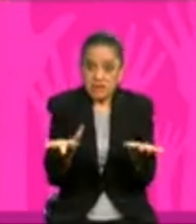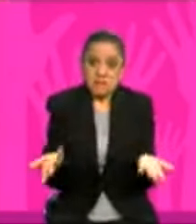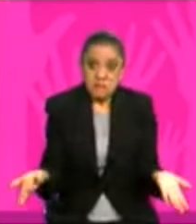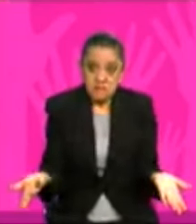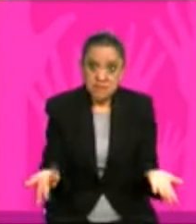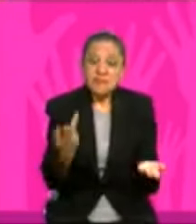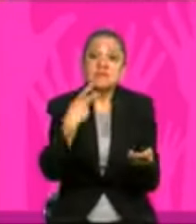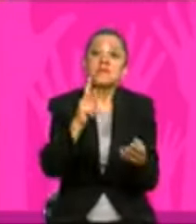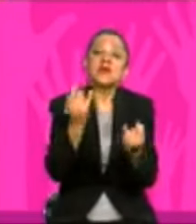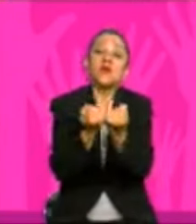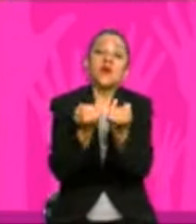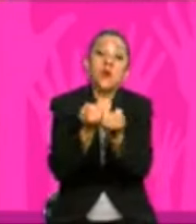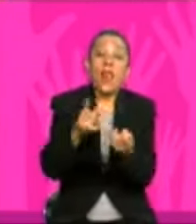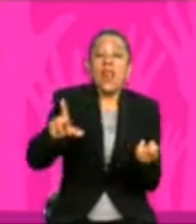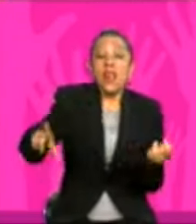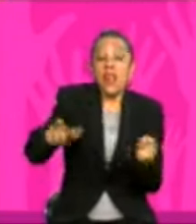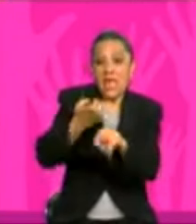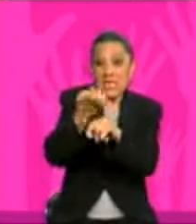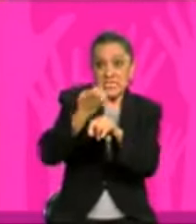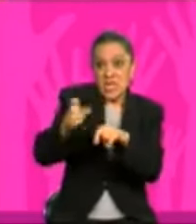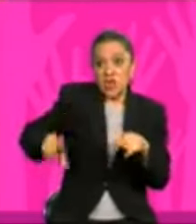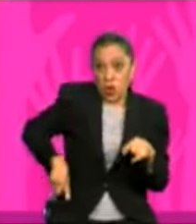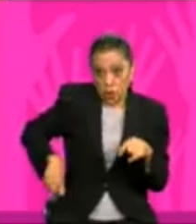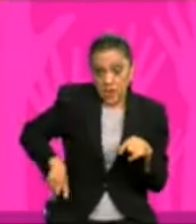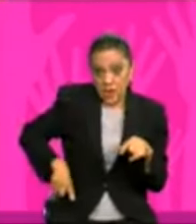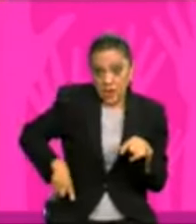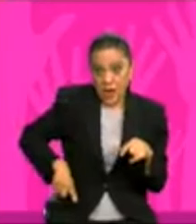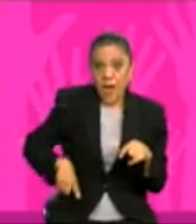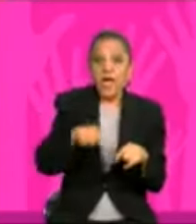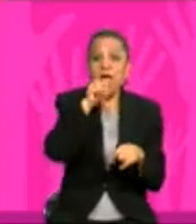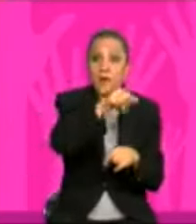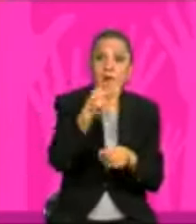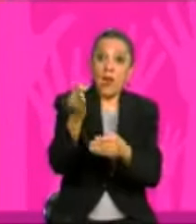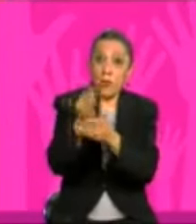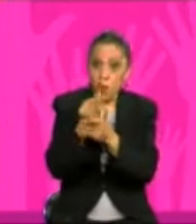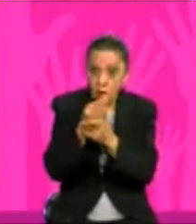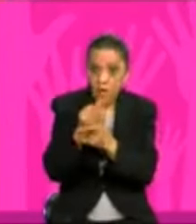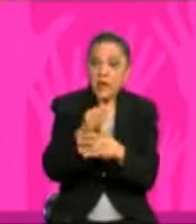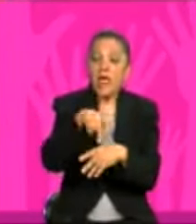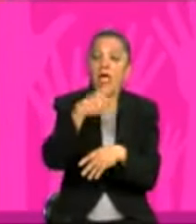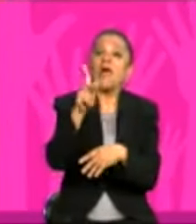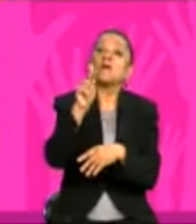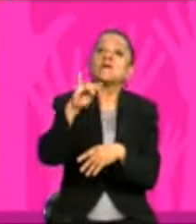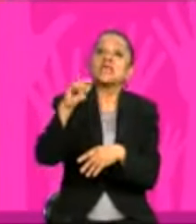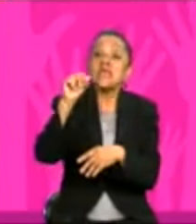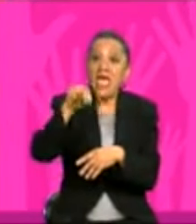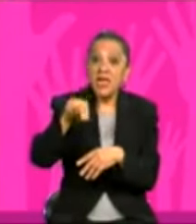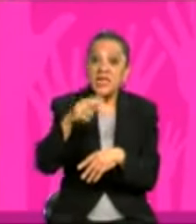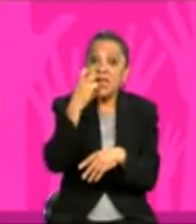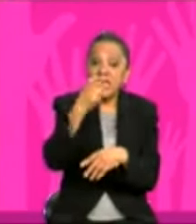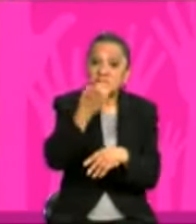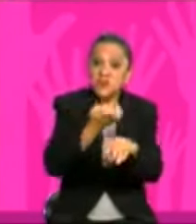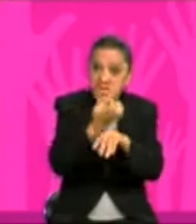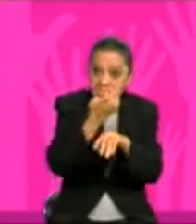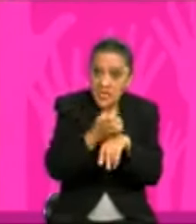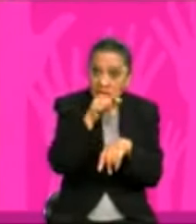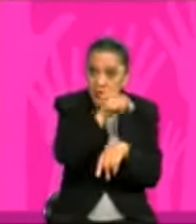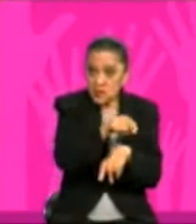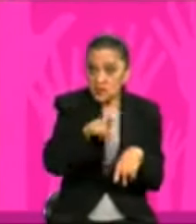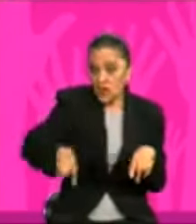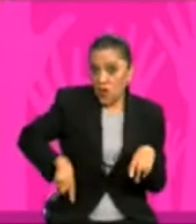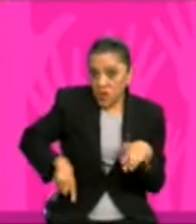tanto Morena como el PRIAN son en donde las policías locales ganan menos a nivel nacional y se